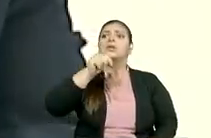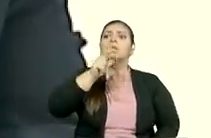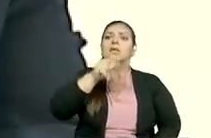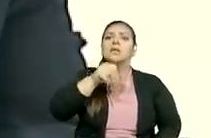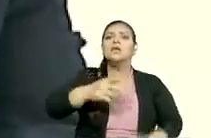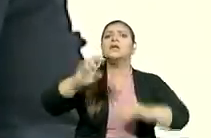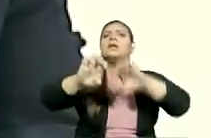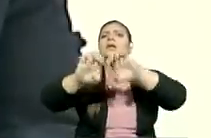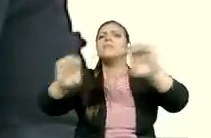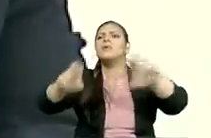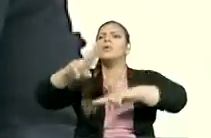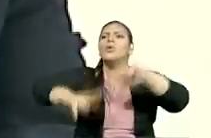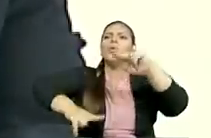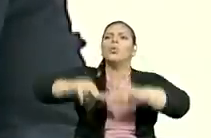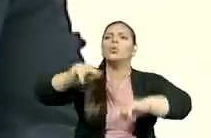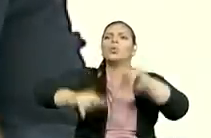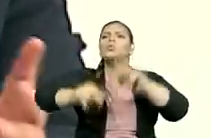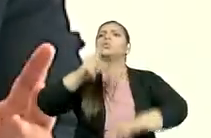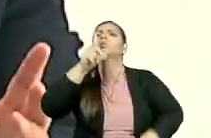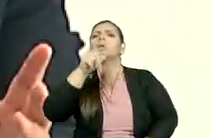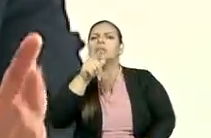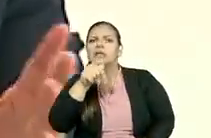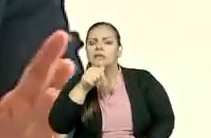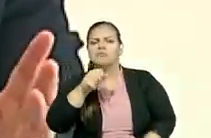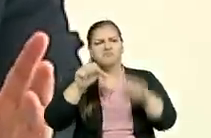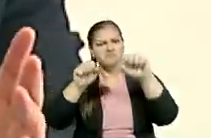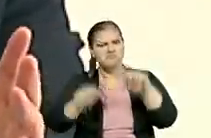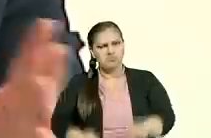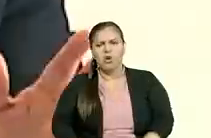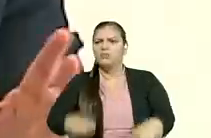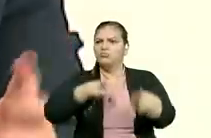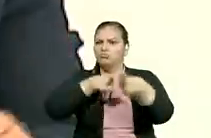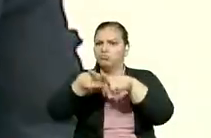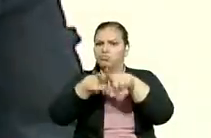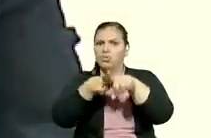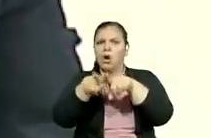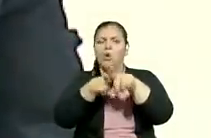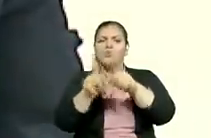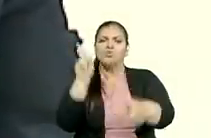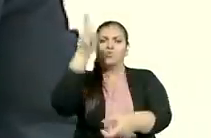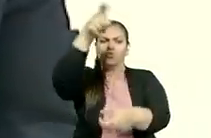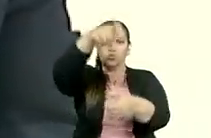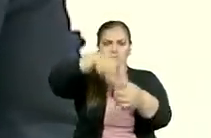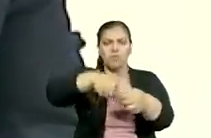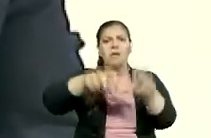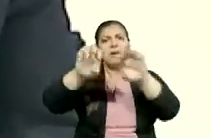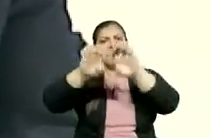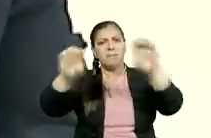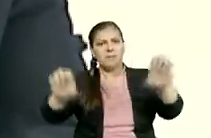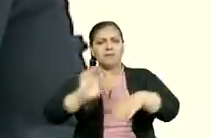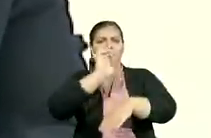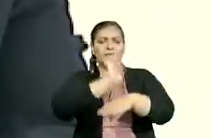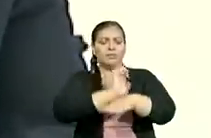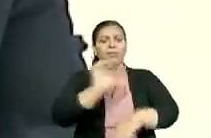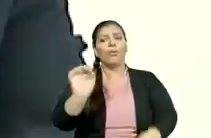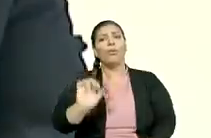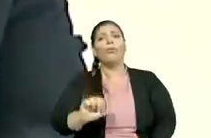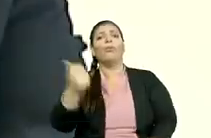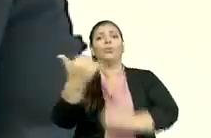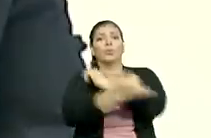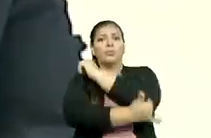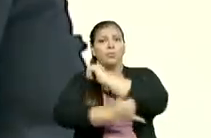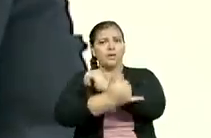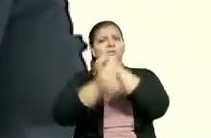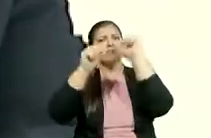concurso estará vigente durante 4 meses y está abierta a empresas, libremente a empresas nacionales y